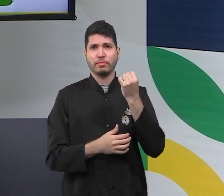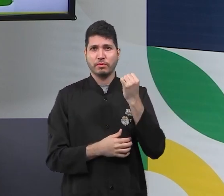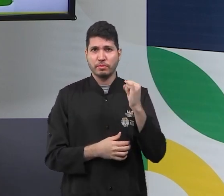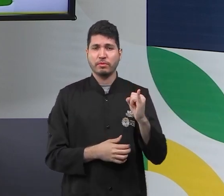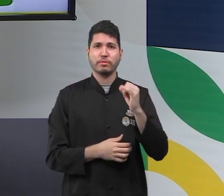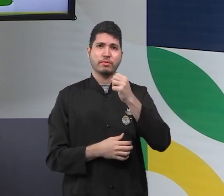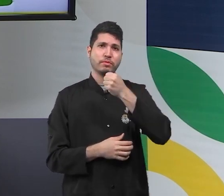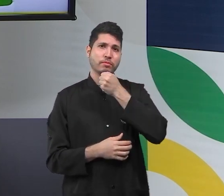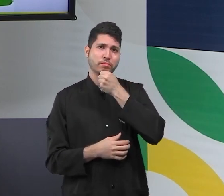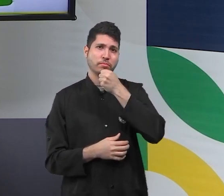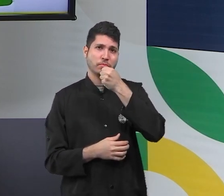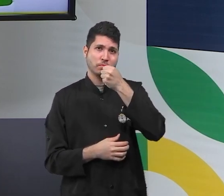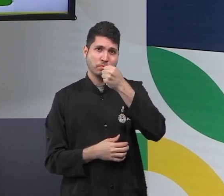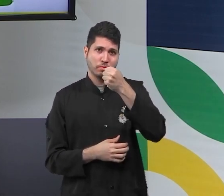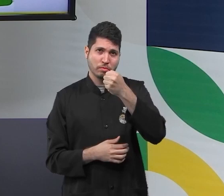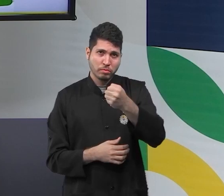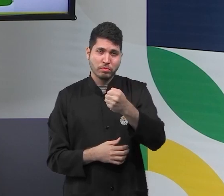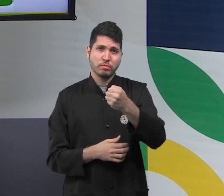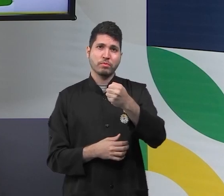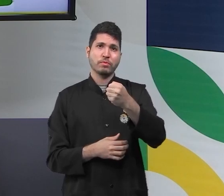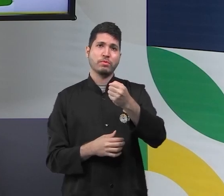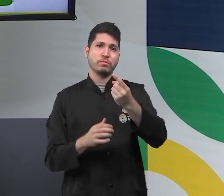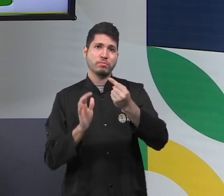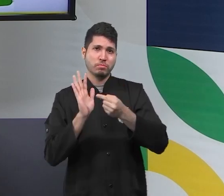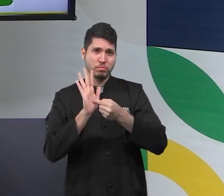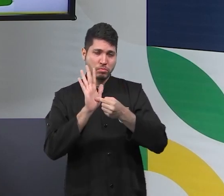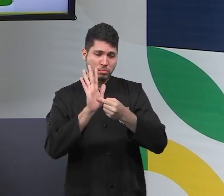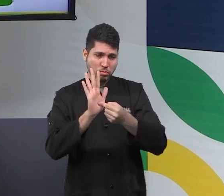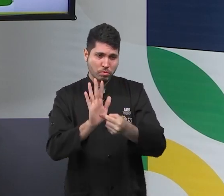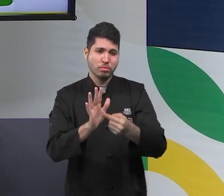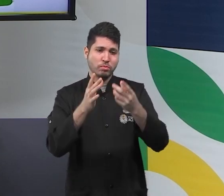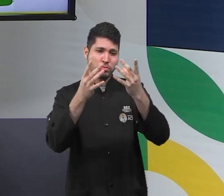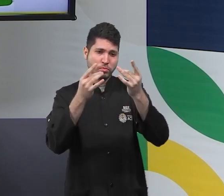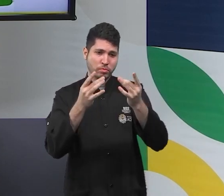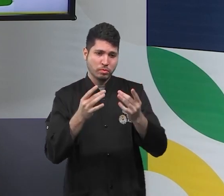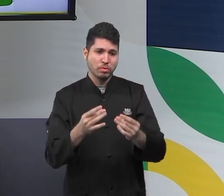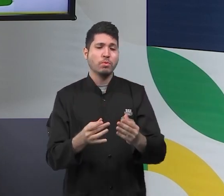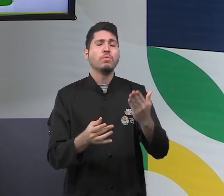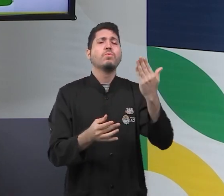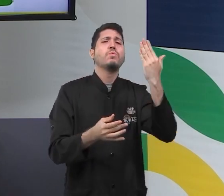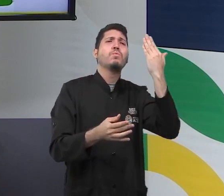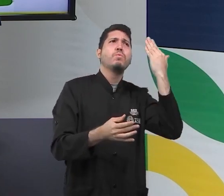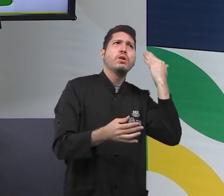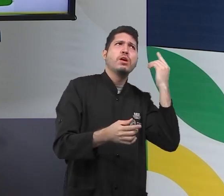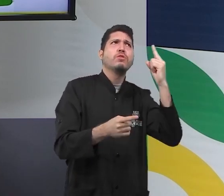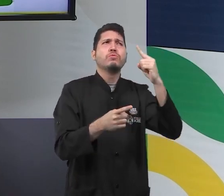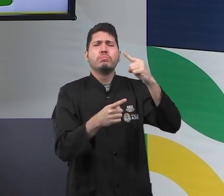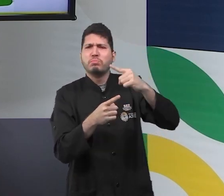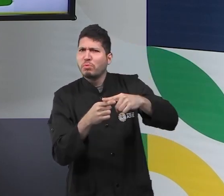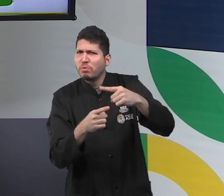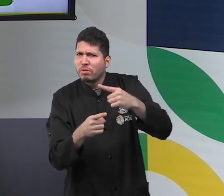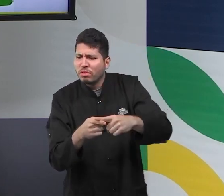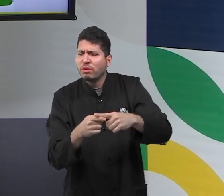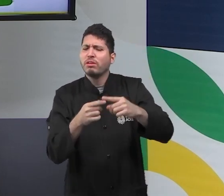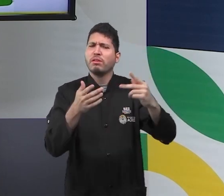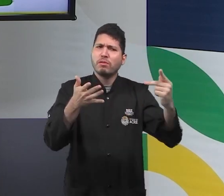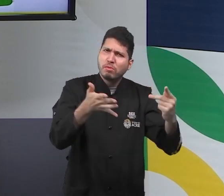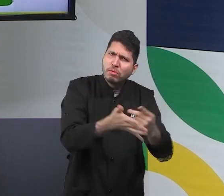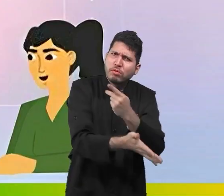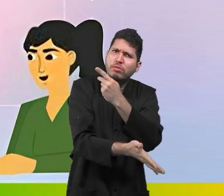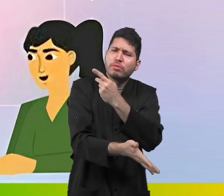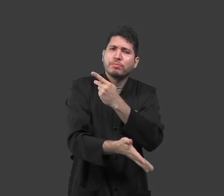uma determinada notícia, ela traz os detalhes de como aconteceu, quando aconteceu, por que aconteceu.